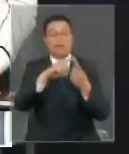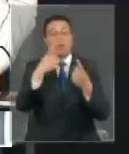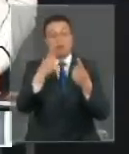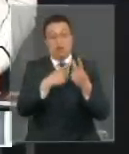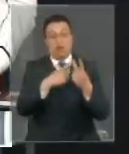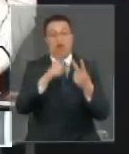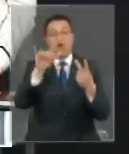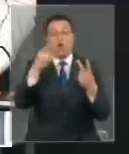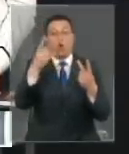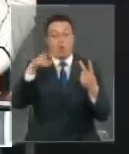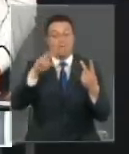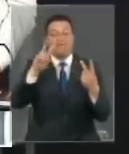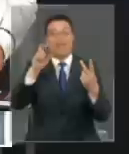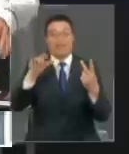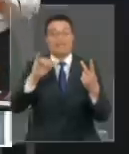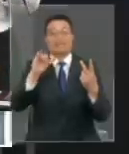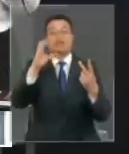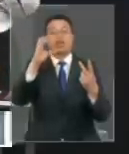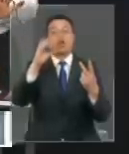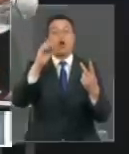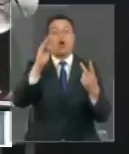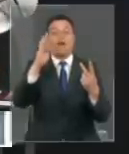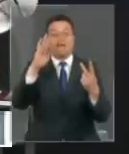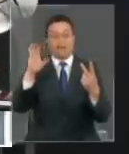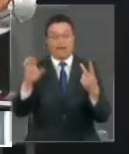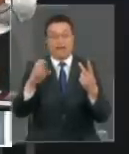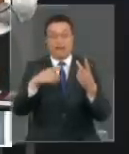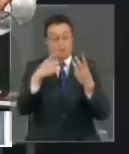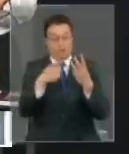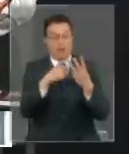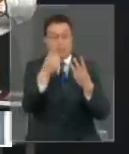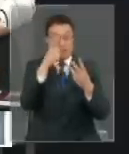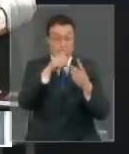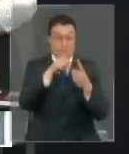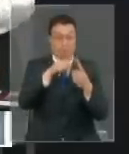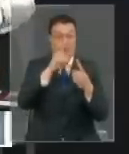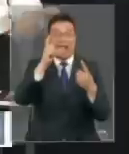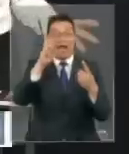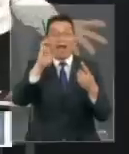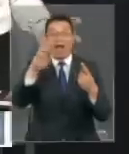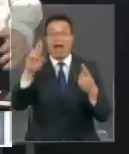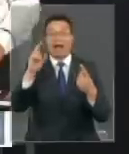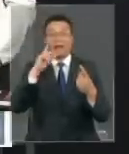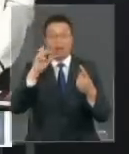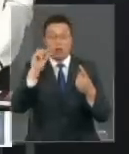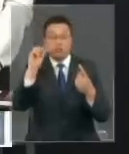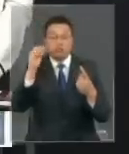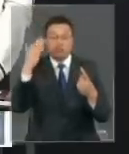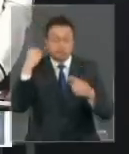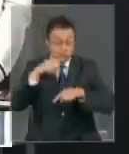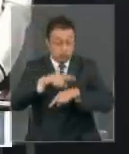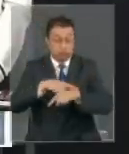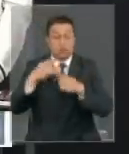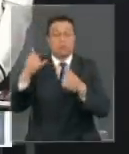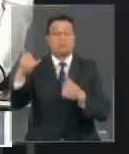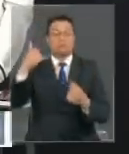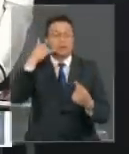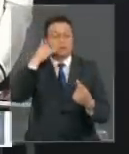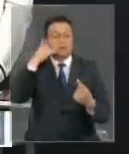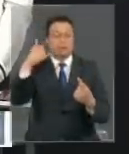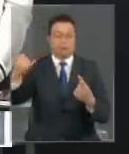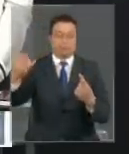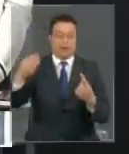don Juan Francisco Valdés y don Roberto Cofré. En el caso de la primera persona, Pablo Garrido, hace un par de minutos hemos recibido un llamado al